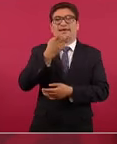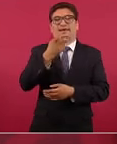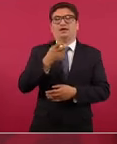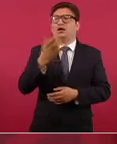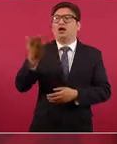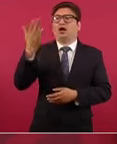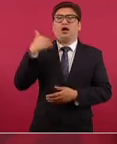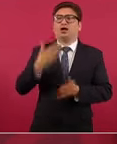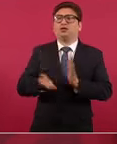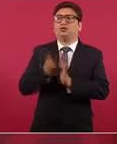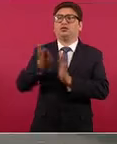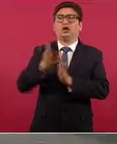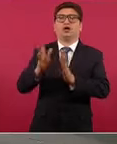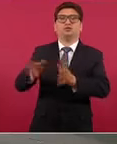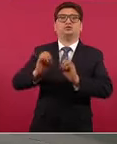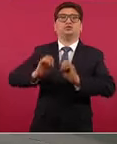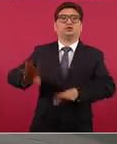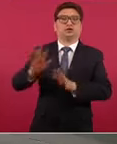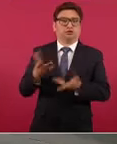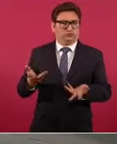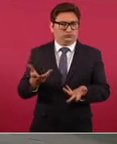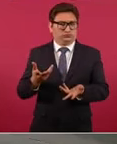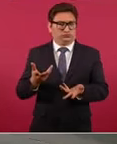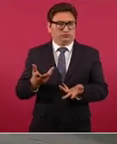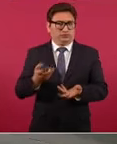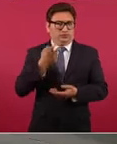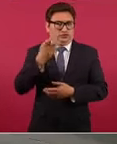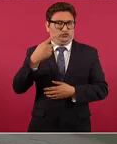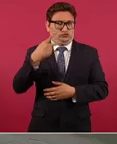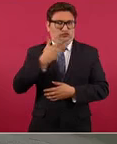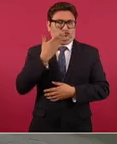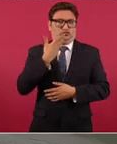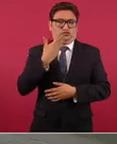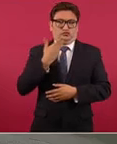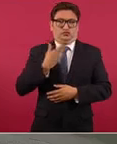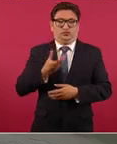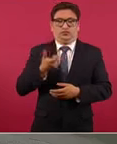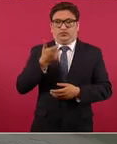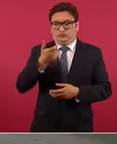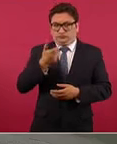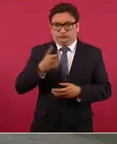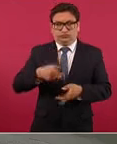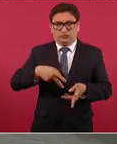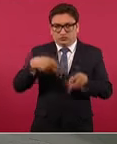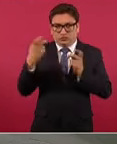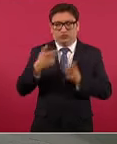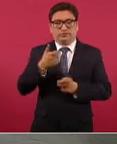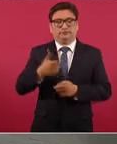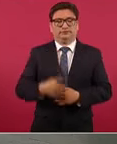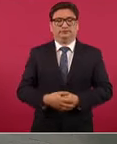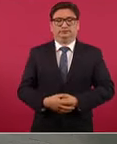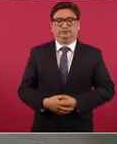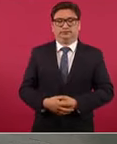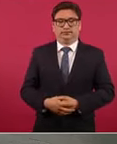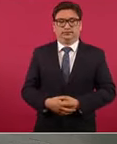tomaban en cuenta en una forma pues de robarse y el dinero por eso el